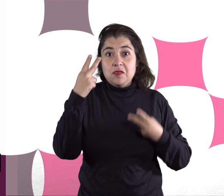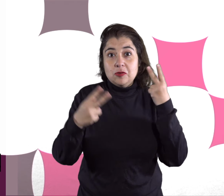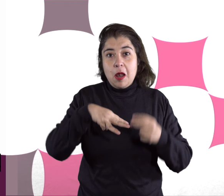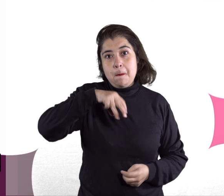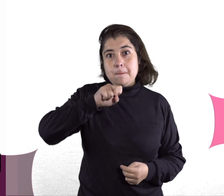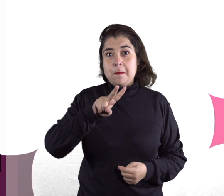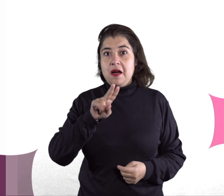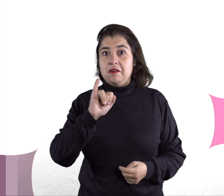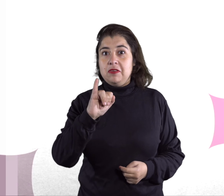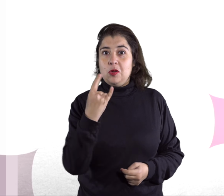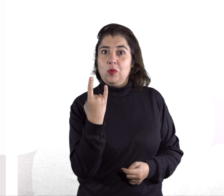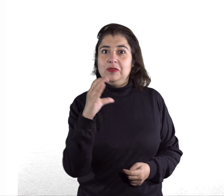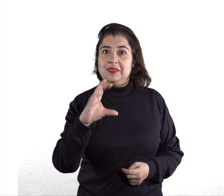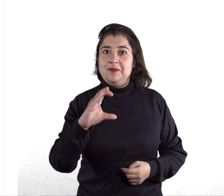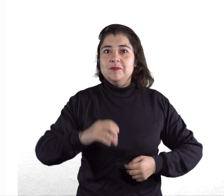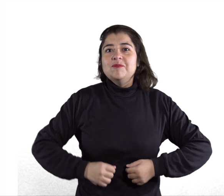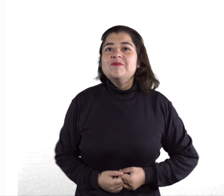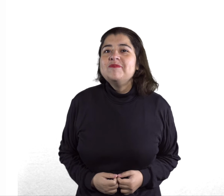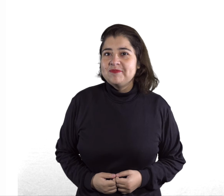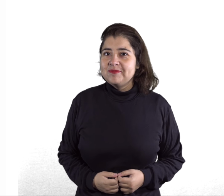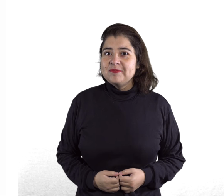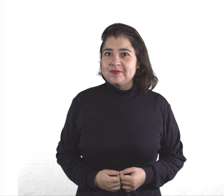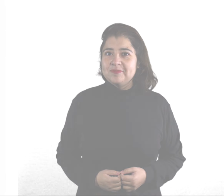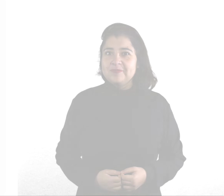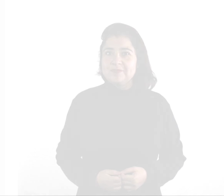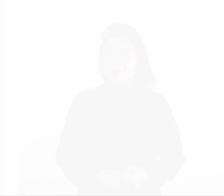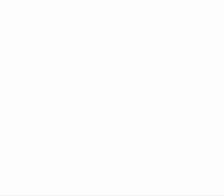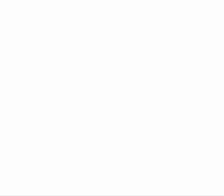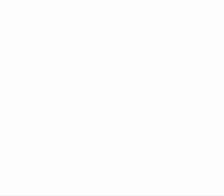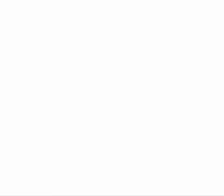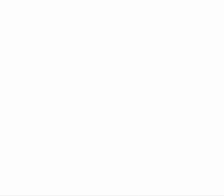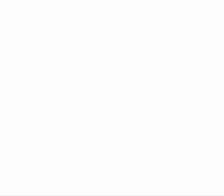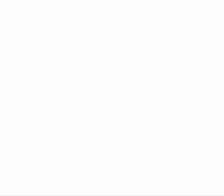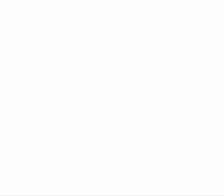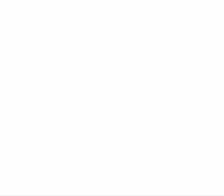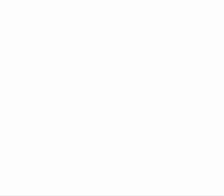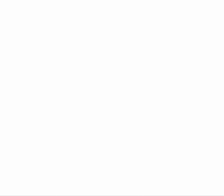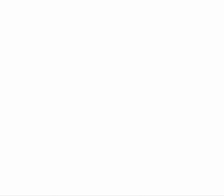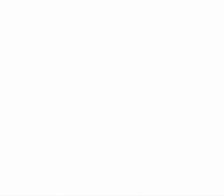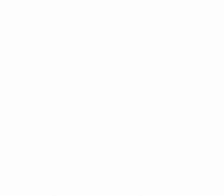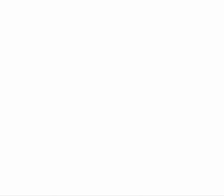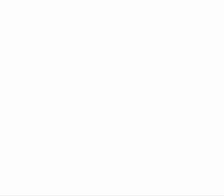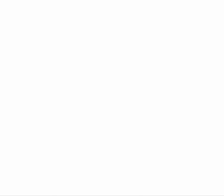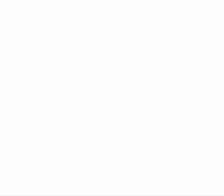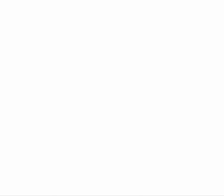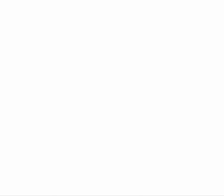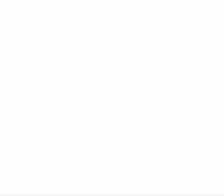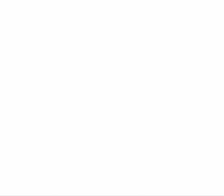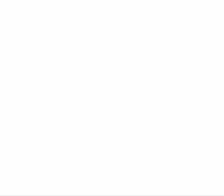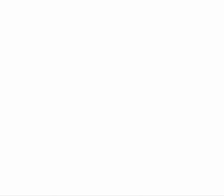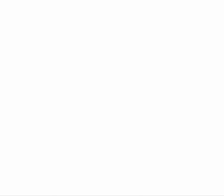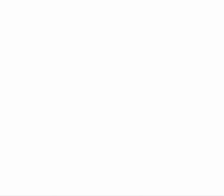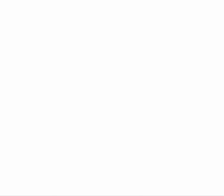MAVI-UC. ¡Gracias! ¡Gracias! ¡Gracias! ¡Gracias! ¡Gracias! ¡Gracias!